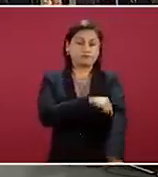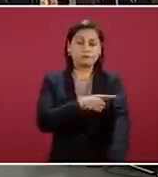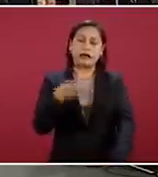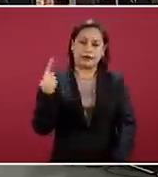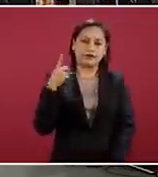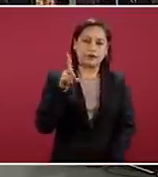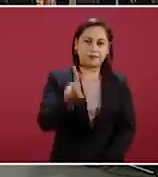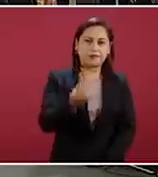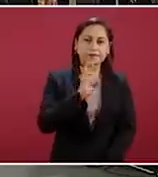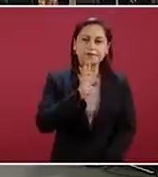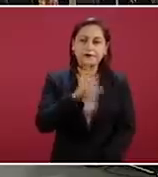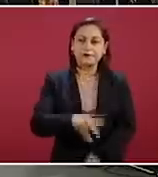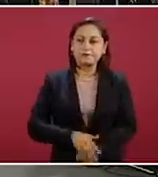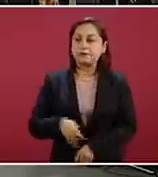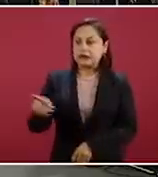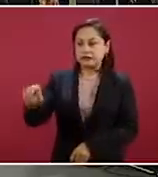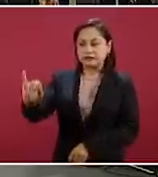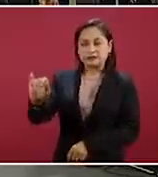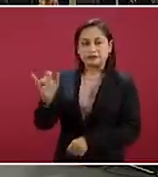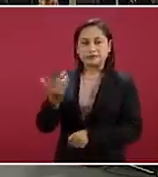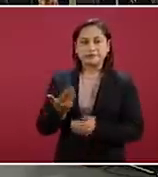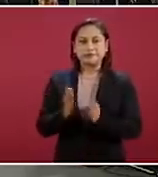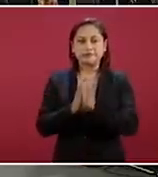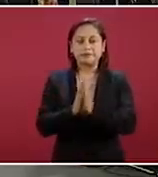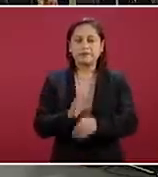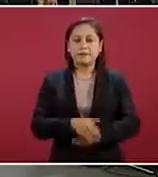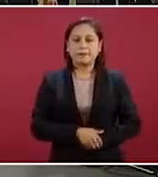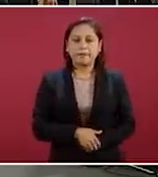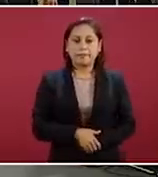Ah, por favor, sí.